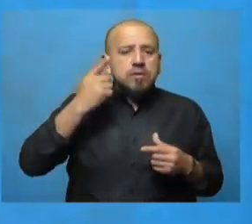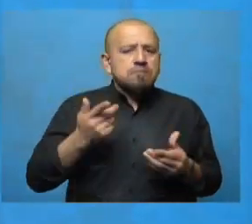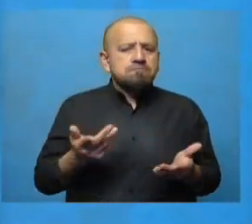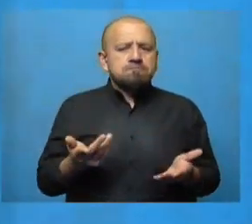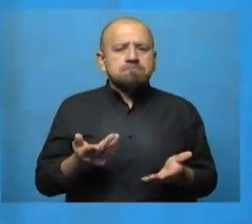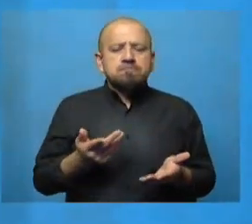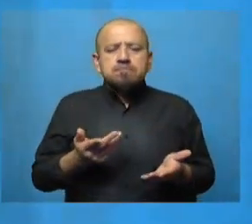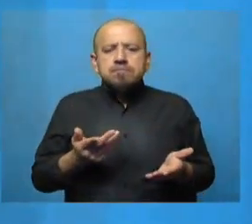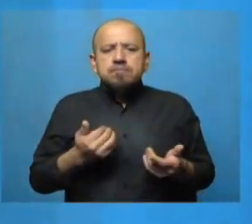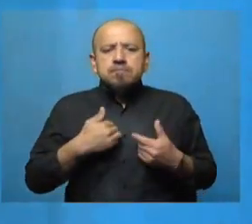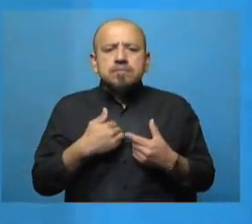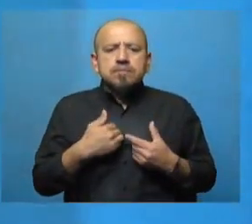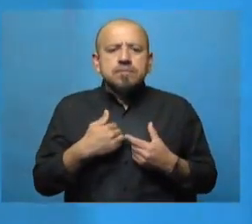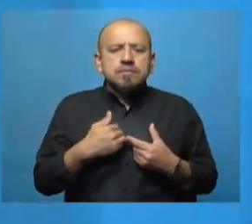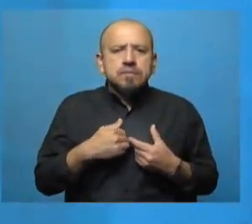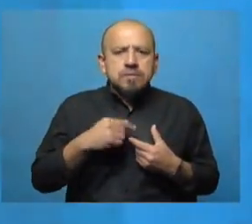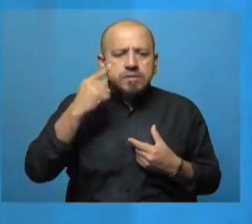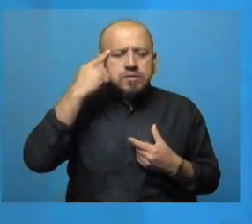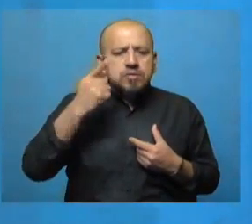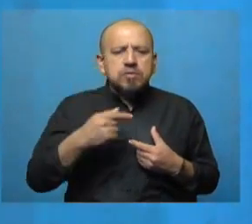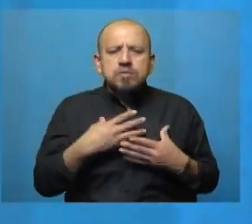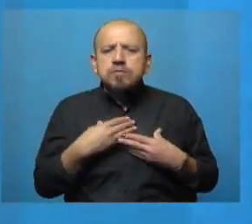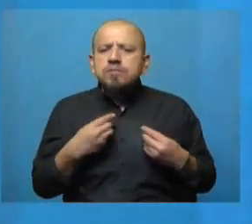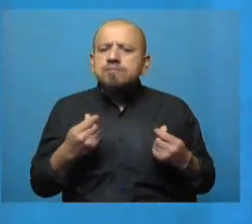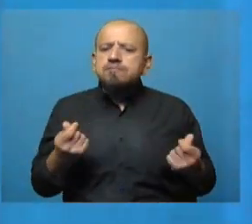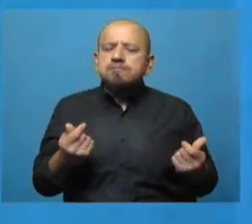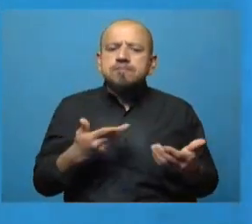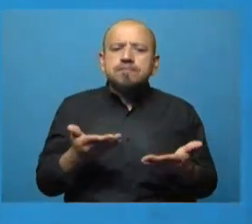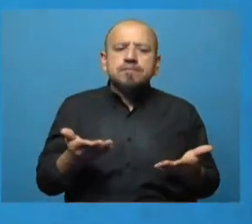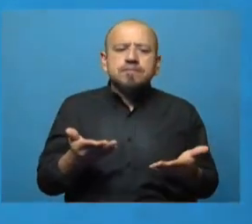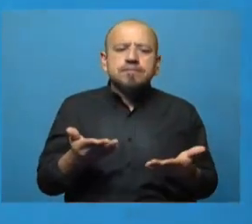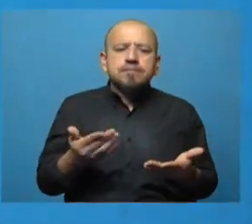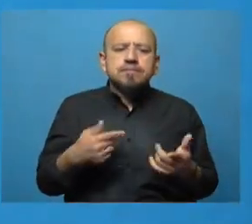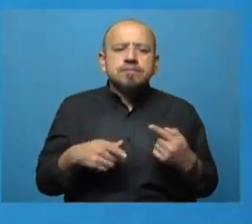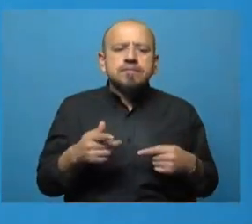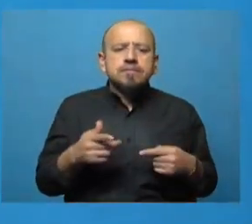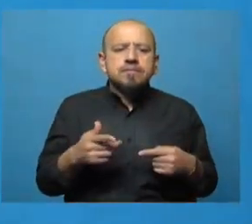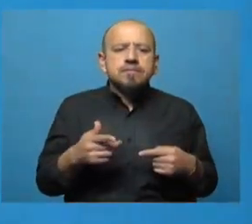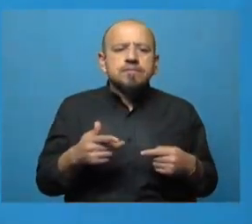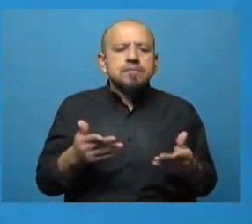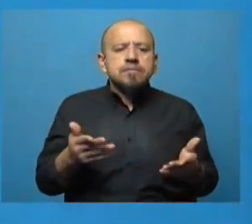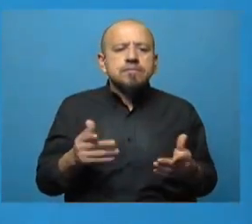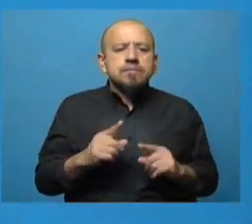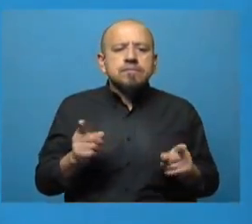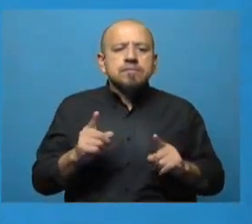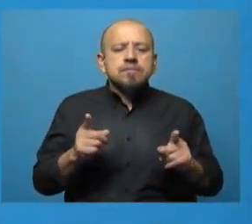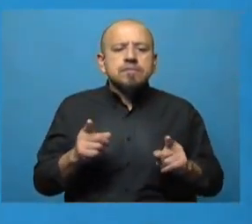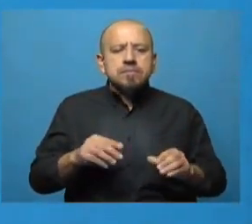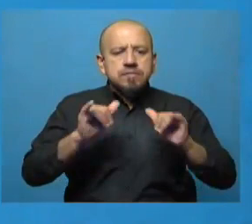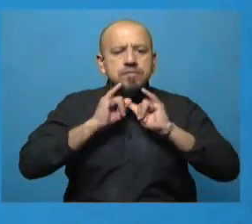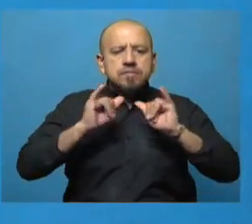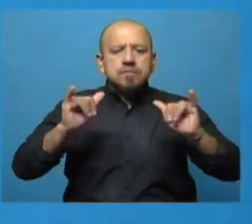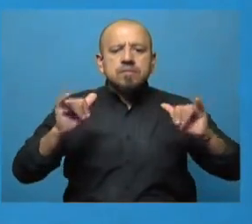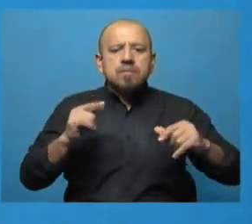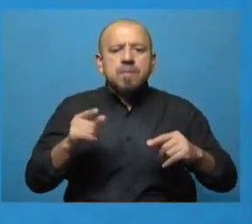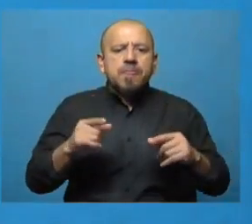yo yo me guío más por sensaciones y pues no por el marketing ni